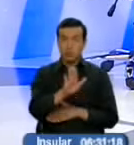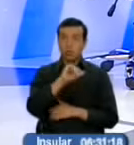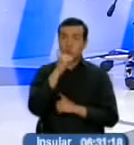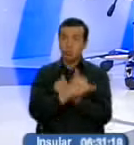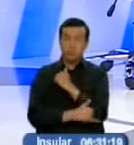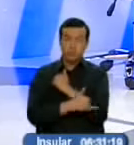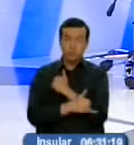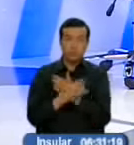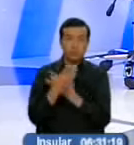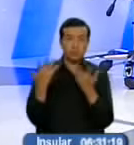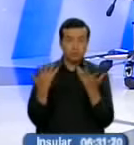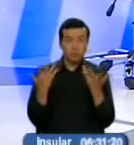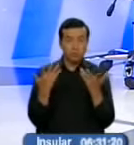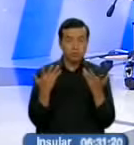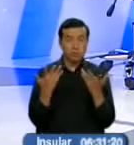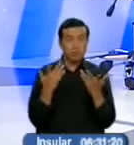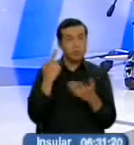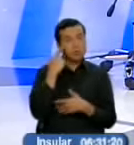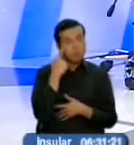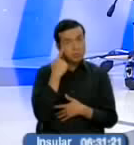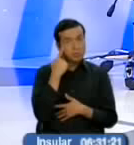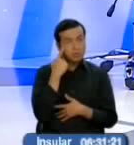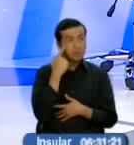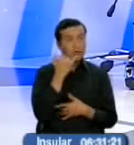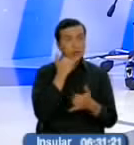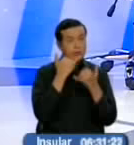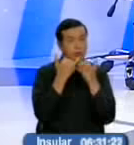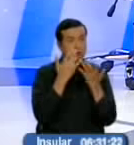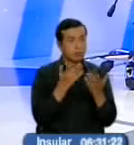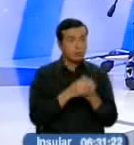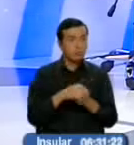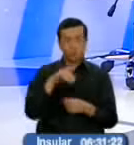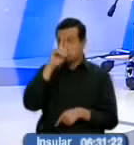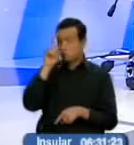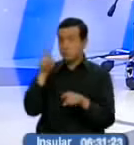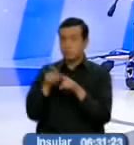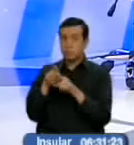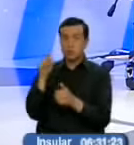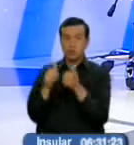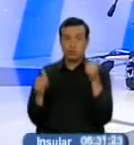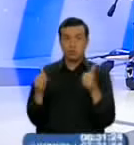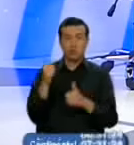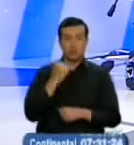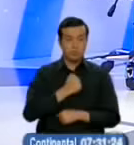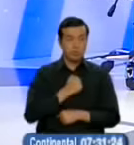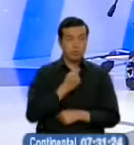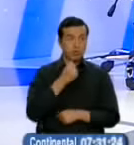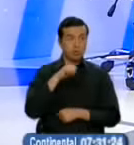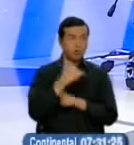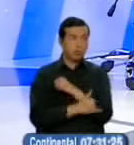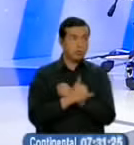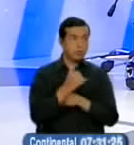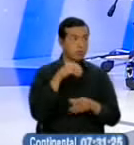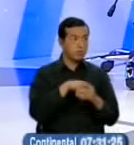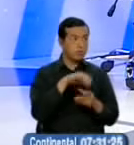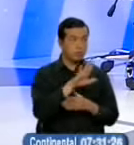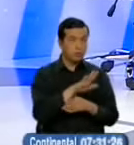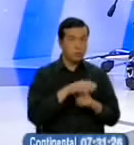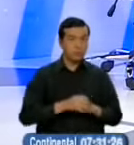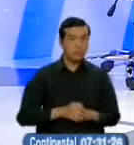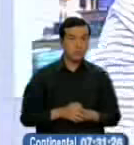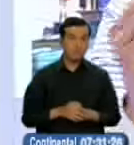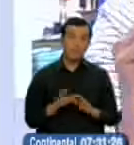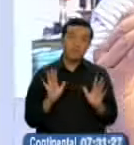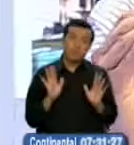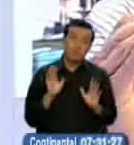en los paraísos fiscales no están cometiendo actos ilícitos. ¿Tú estás de acuerdo que un candidato tenga dinero en paraíso fiscal y un candidato a la presidencia de la República?